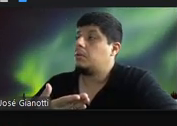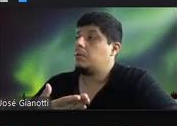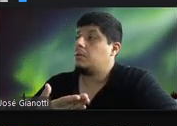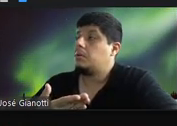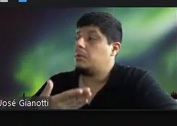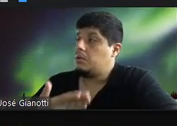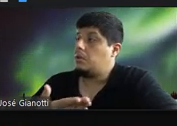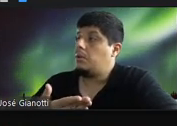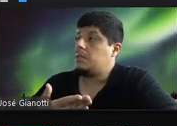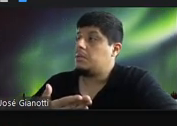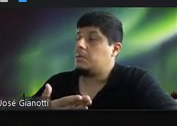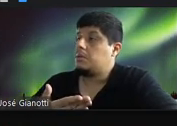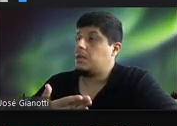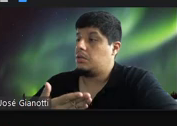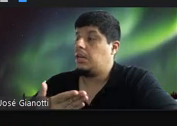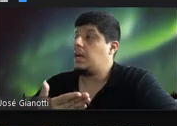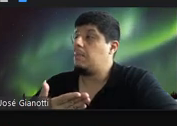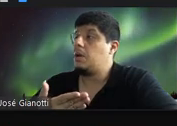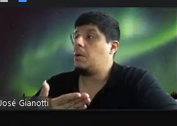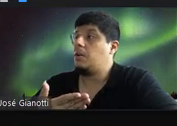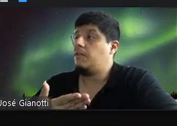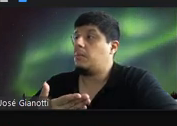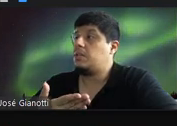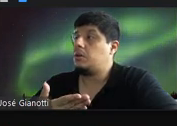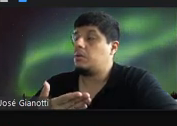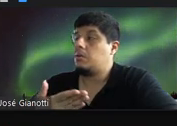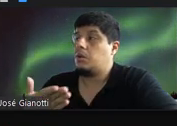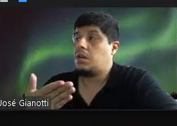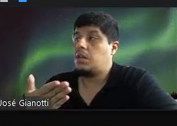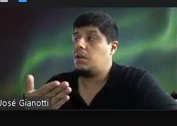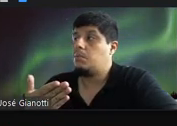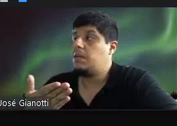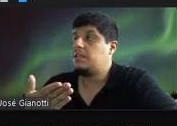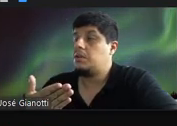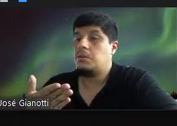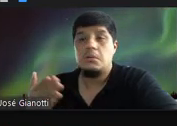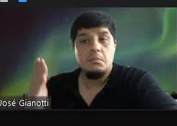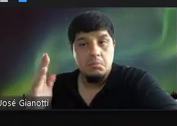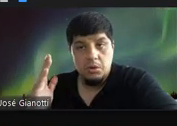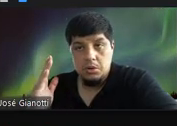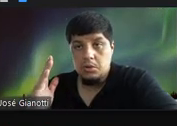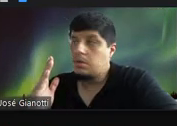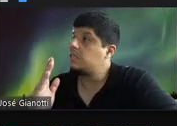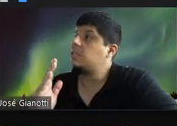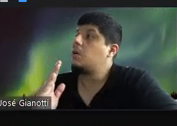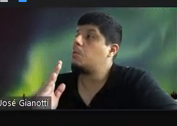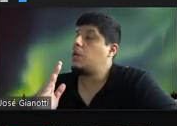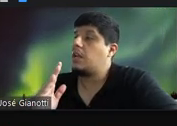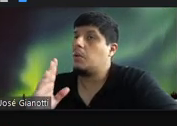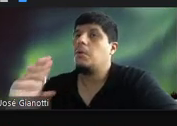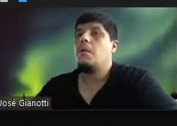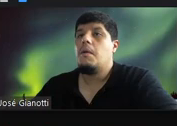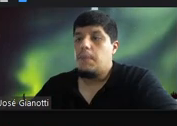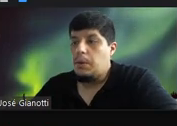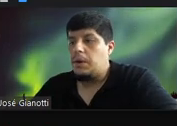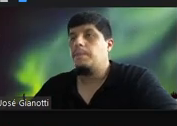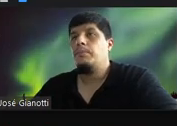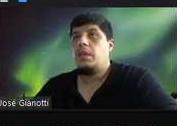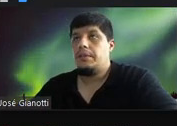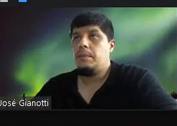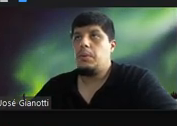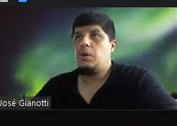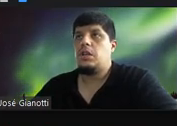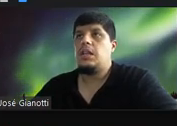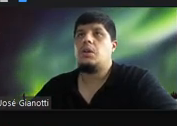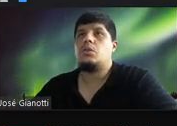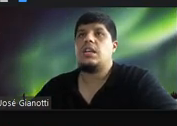esto. Yo leo esto. A no ser que cambie luego la información con el correr de los meses, ¿no? Ojo con lo que se está comunicando. Pero bueno,